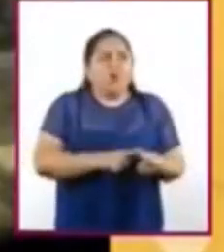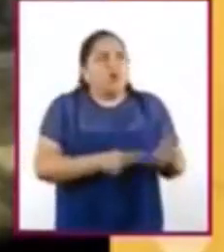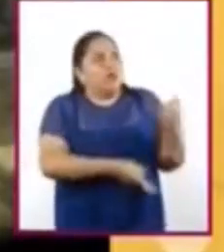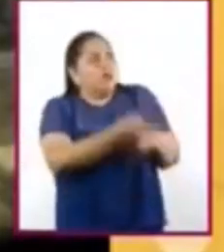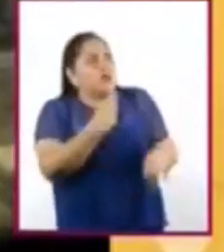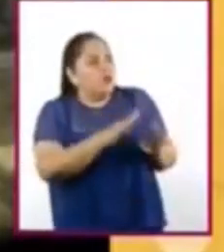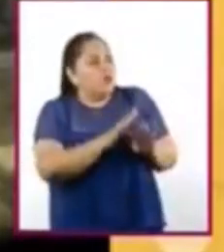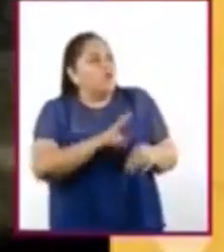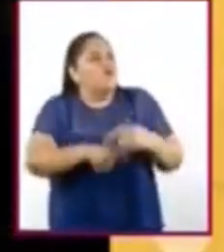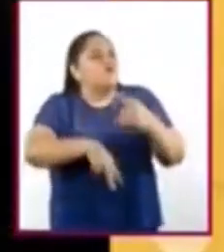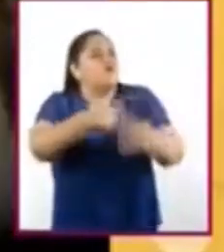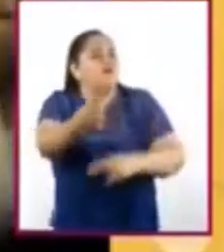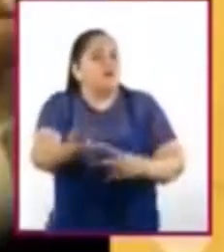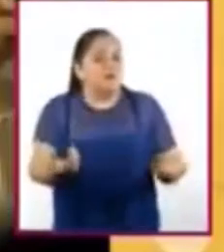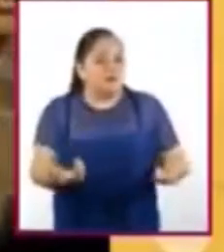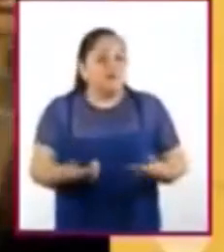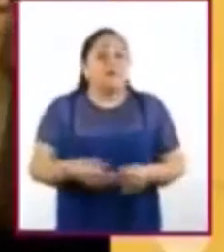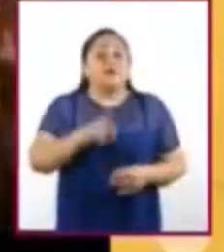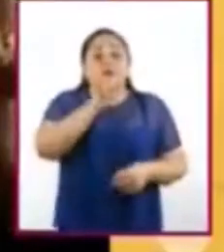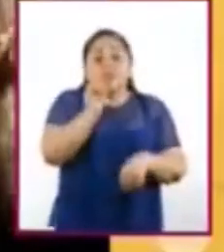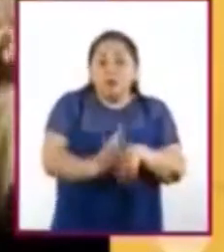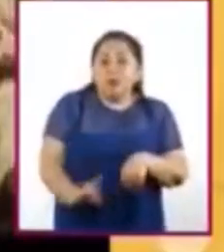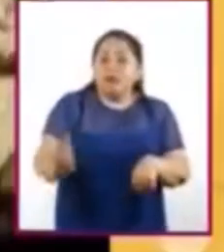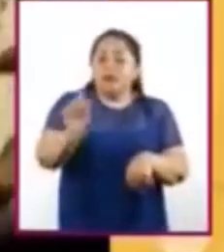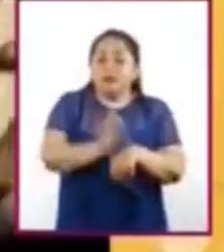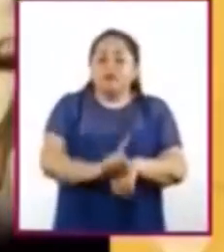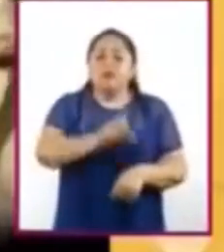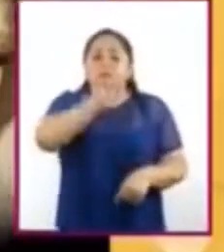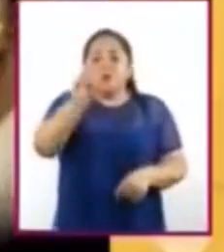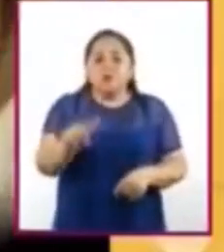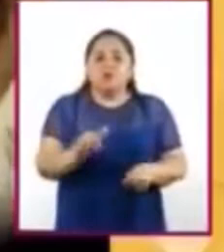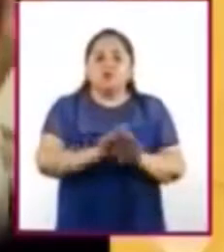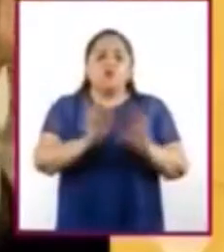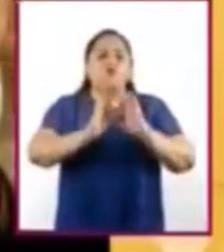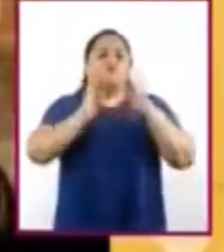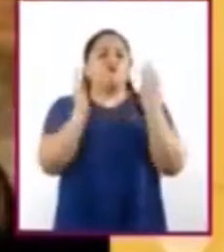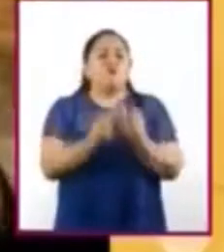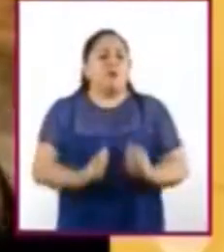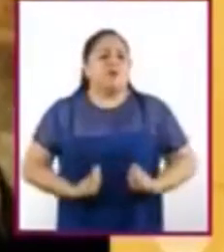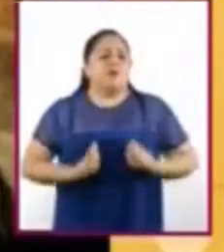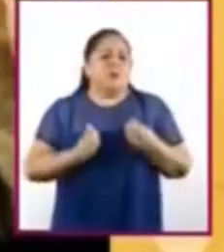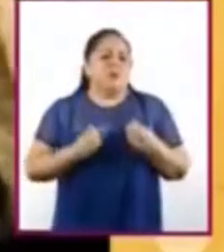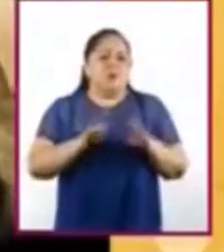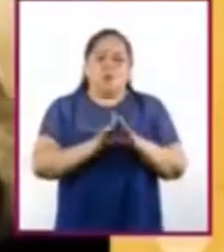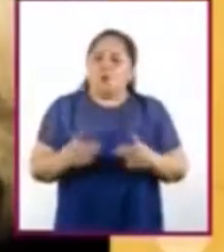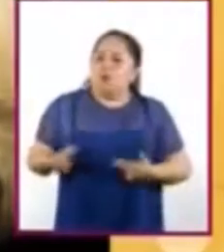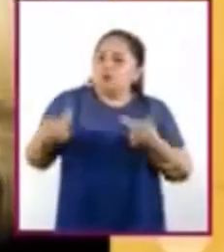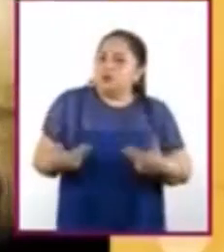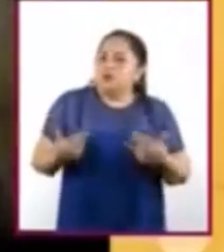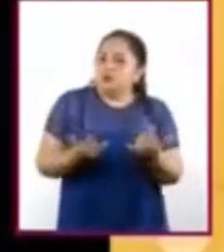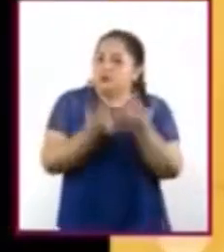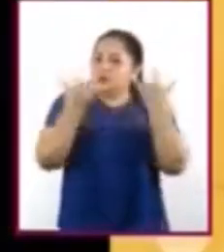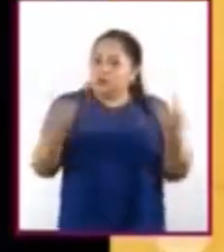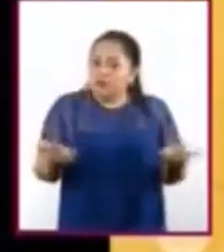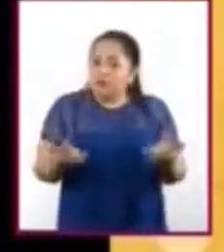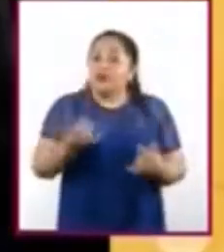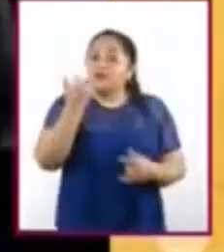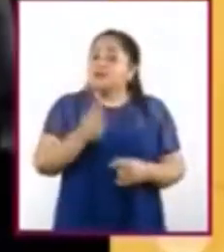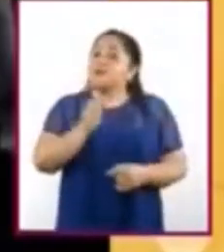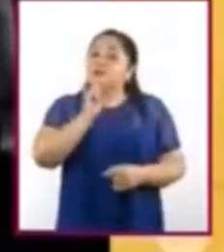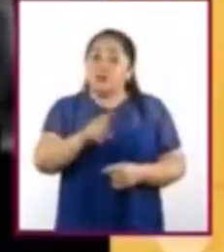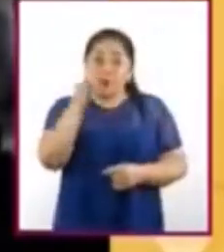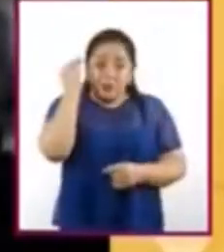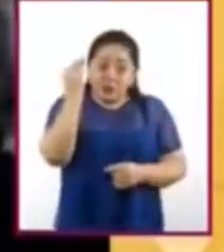venimos y a dónde vamos. Día con día, se reproduce una forma de vida que es parte de una herencia histórica y, al mismo